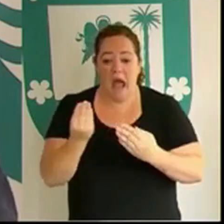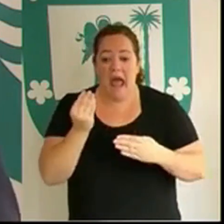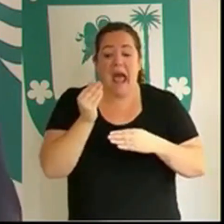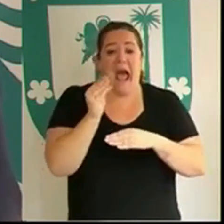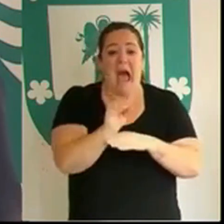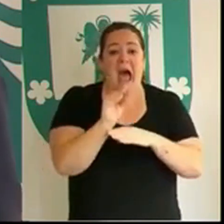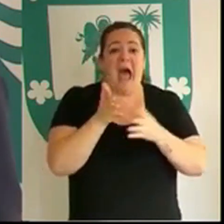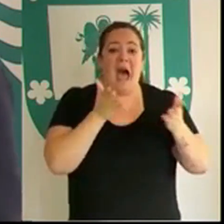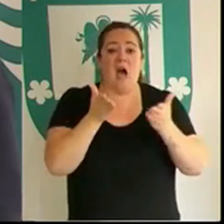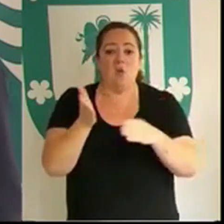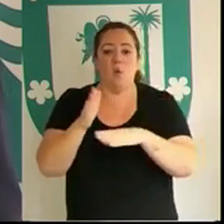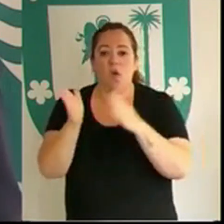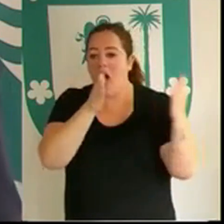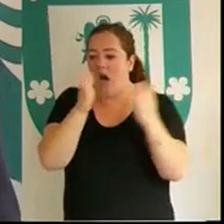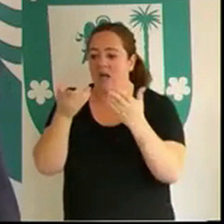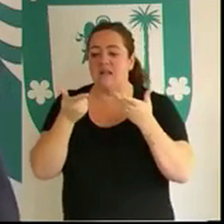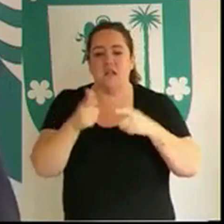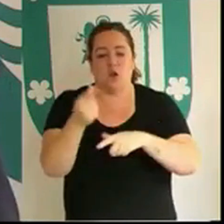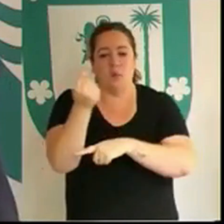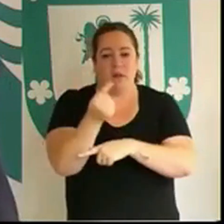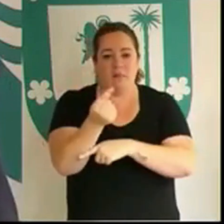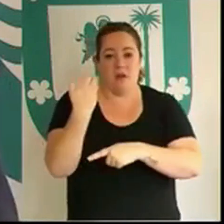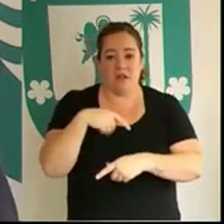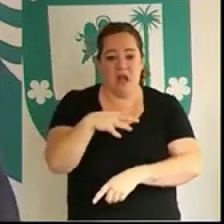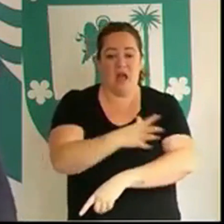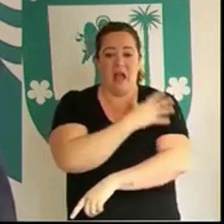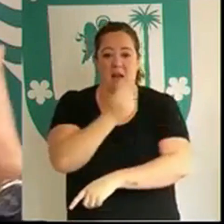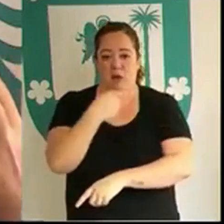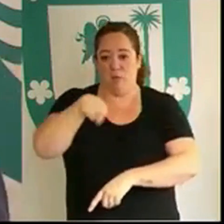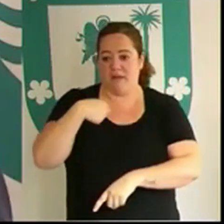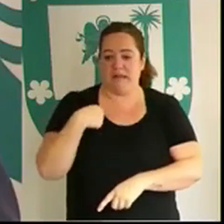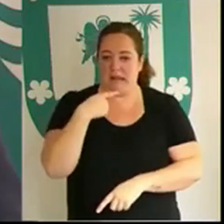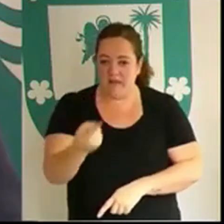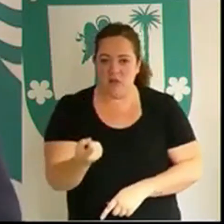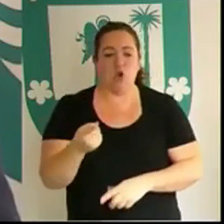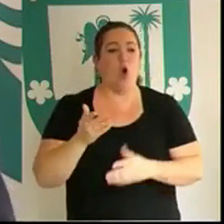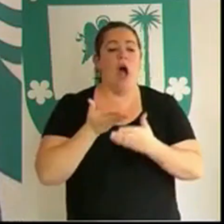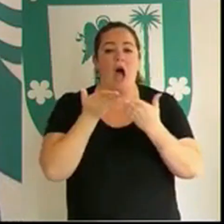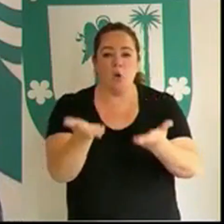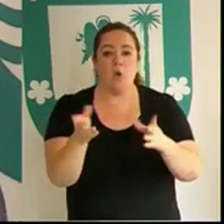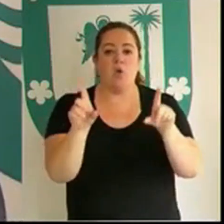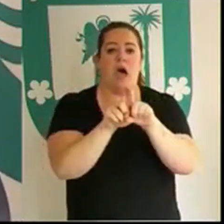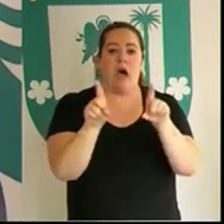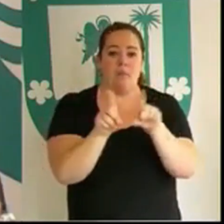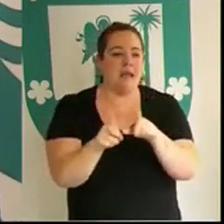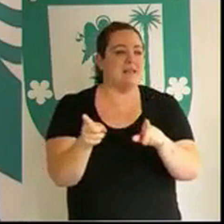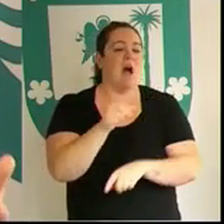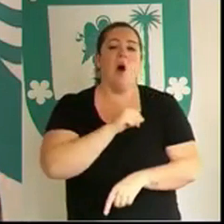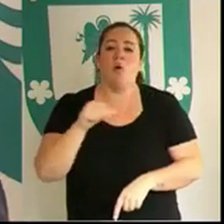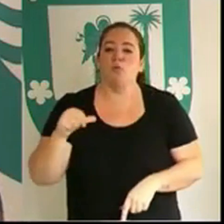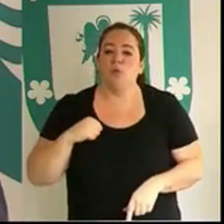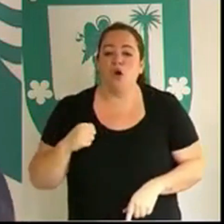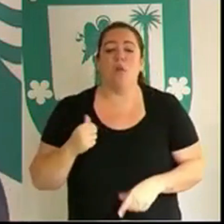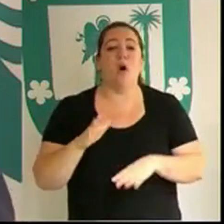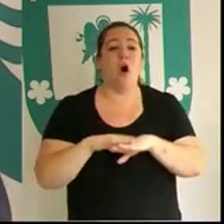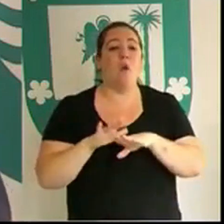sector primario y como ha avanzado el presidente del Cabildo, para las pymes, para los autónomos, para todo el